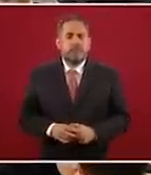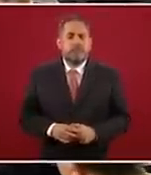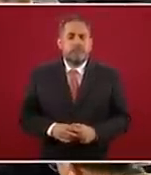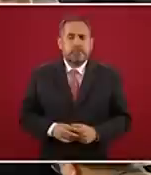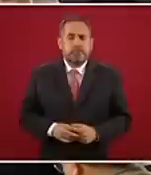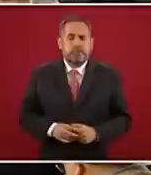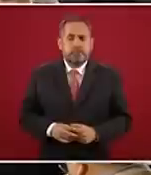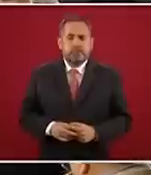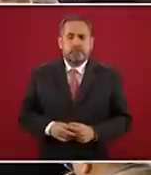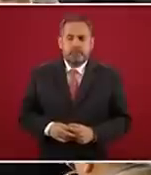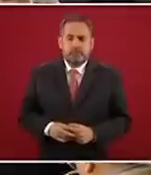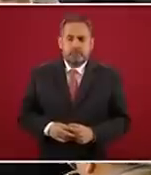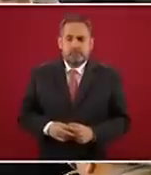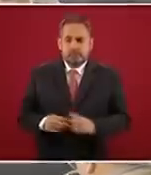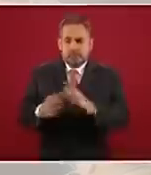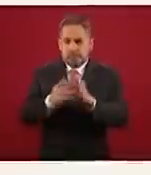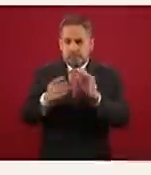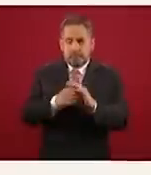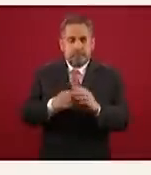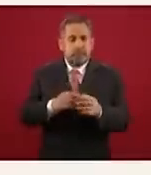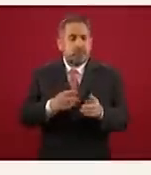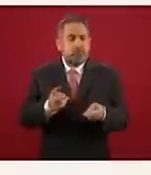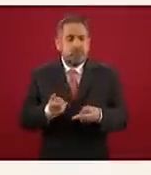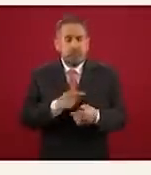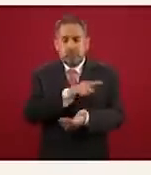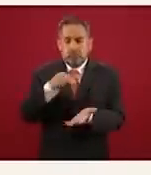Sí. Bueno, las tomas clandestinas